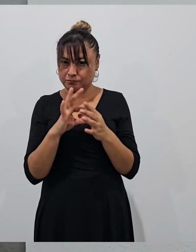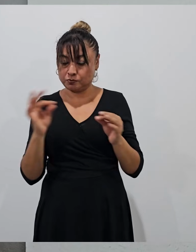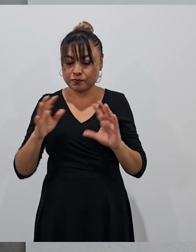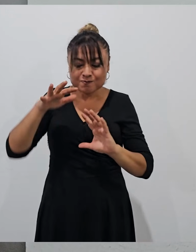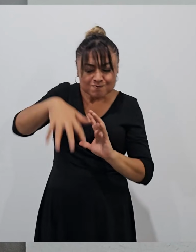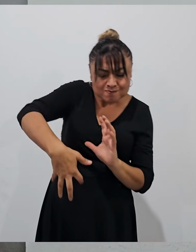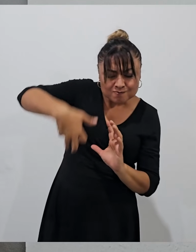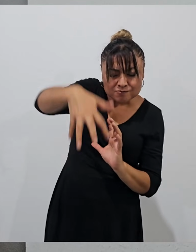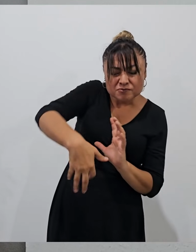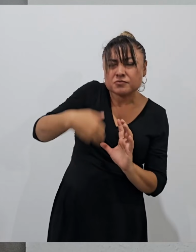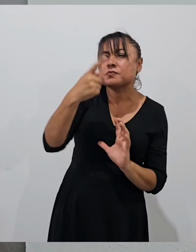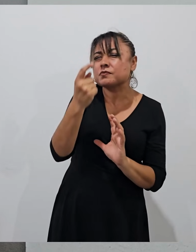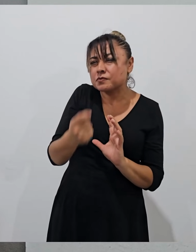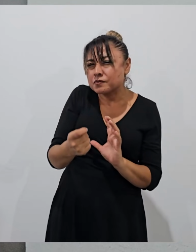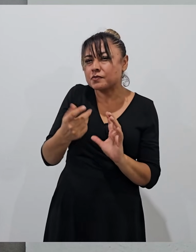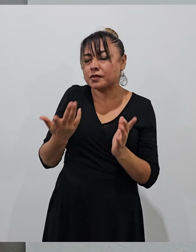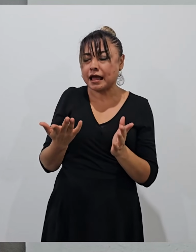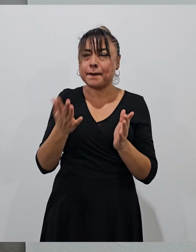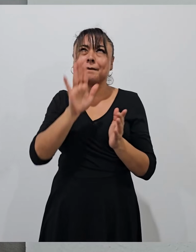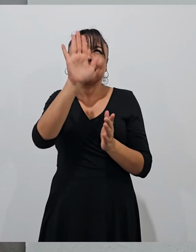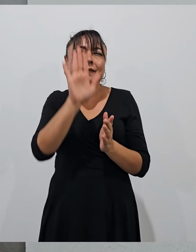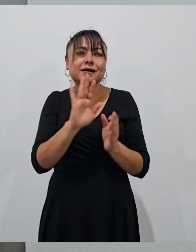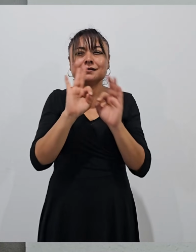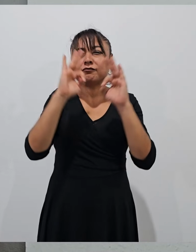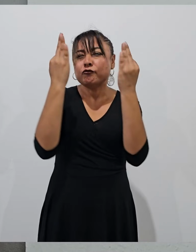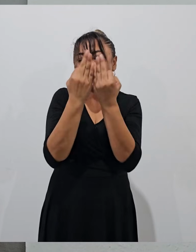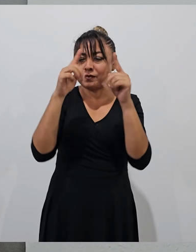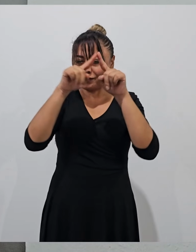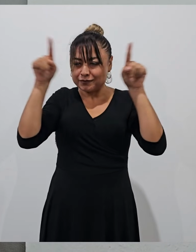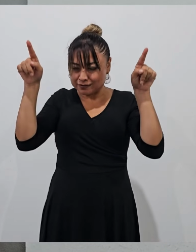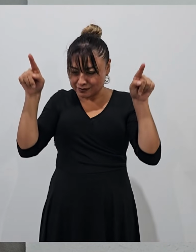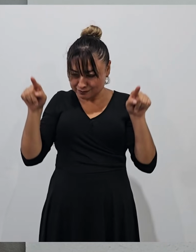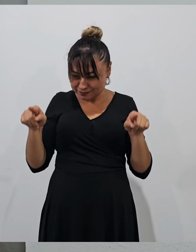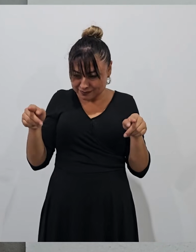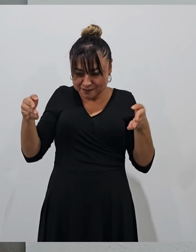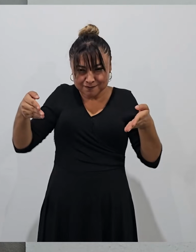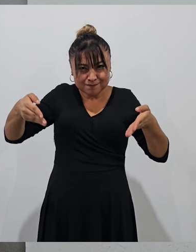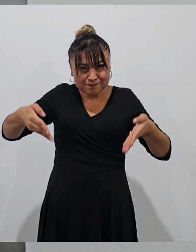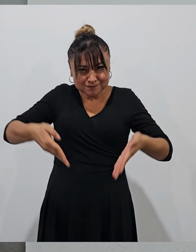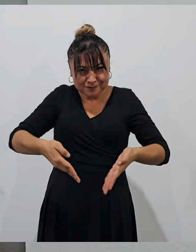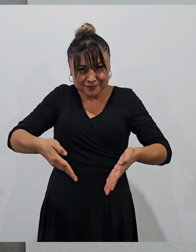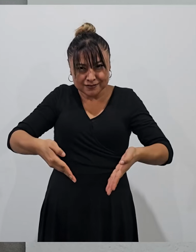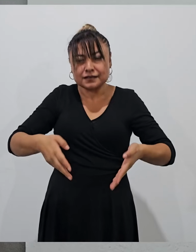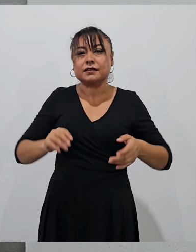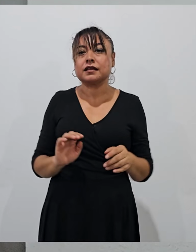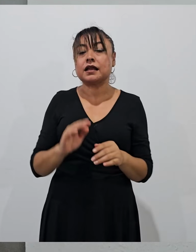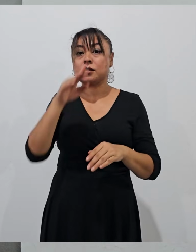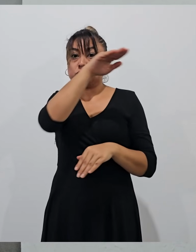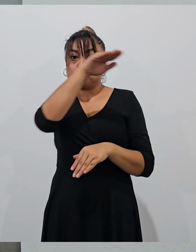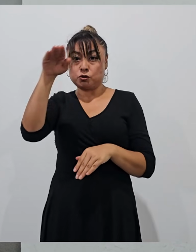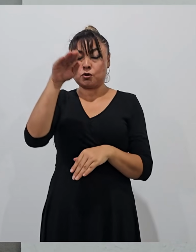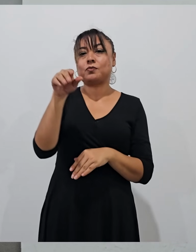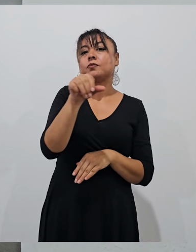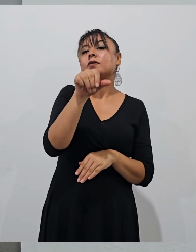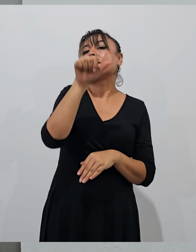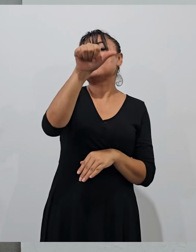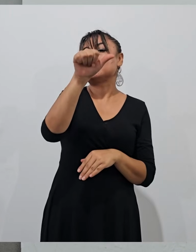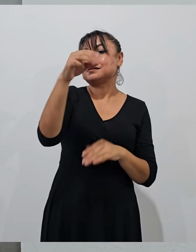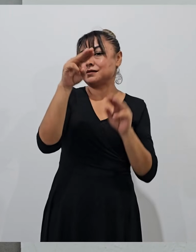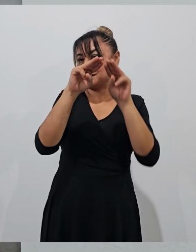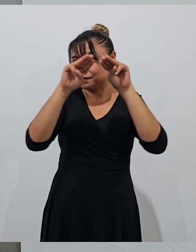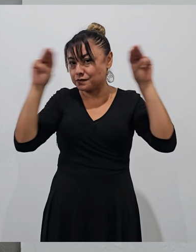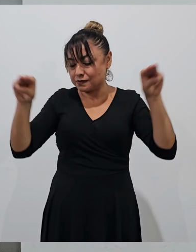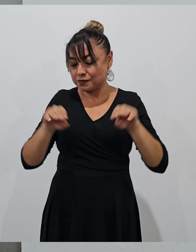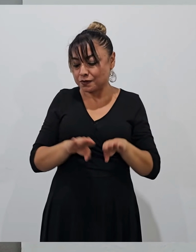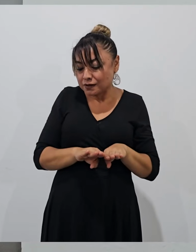hizo de manera que en sección se adoptara una forma trapezoidal, con una base inferior de 11 metros y una superior de 16 metros. La estructura del túnel consiste en